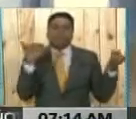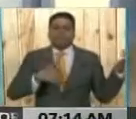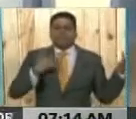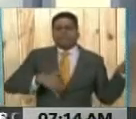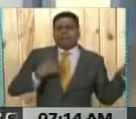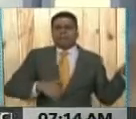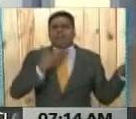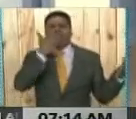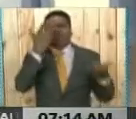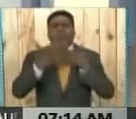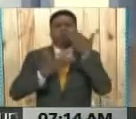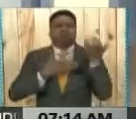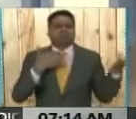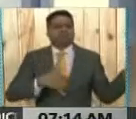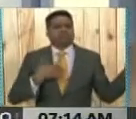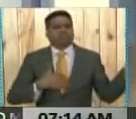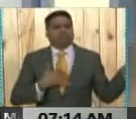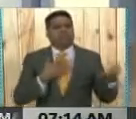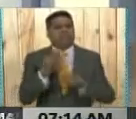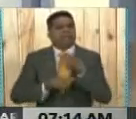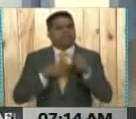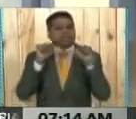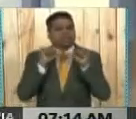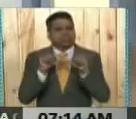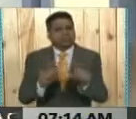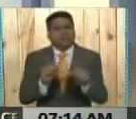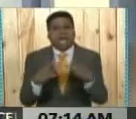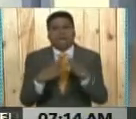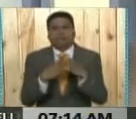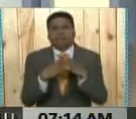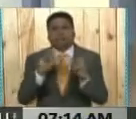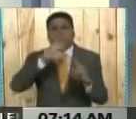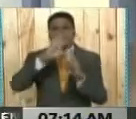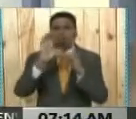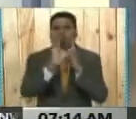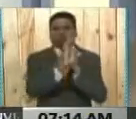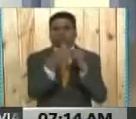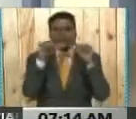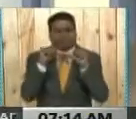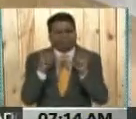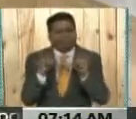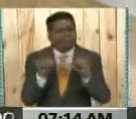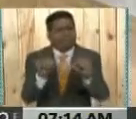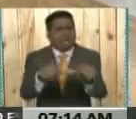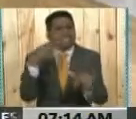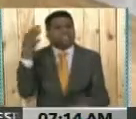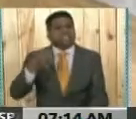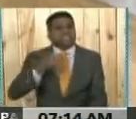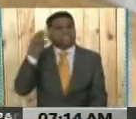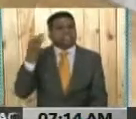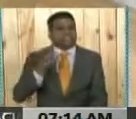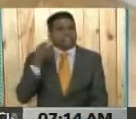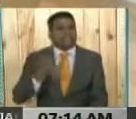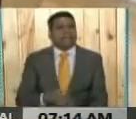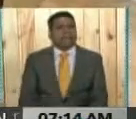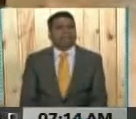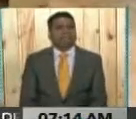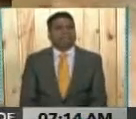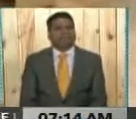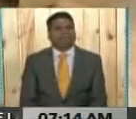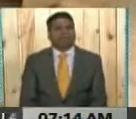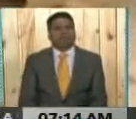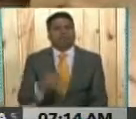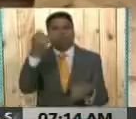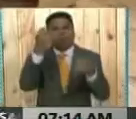y conservar la riqueza cultural de la tradición musical venezolana.